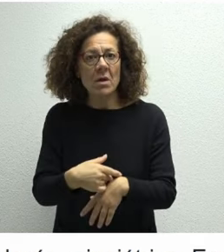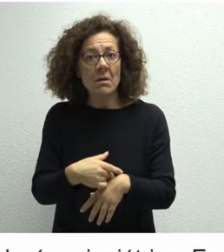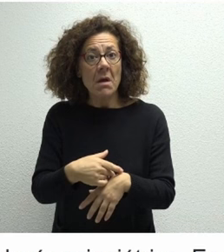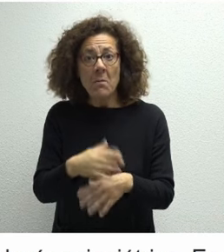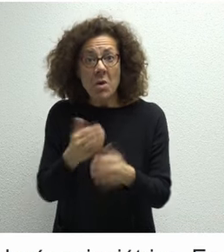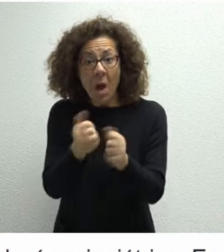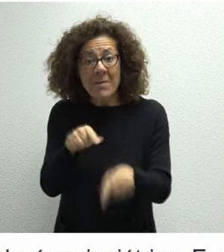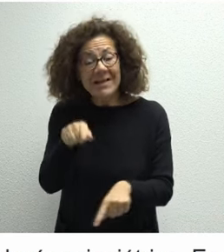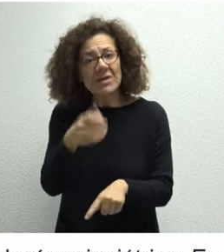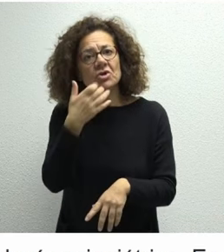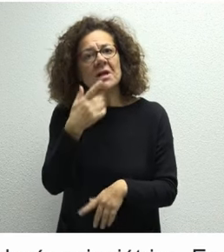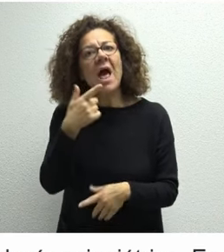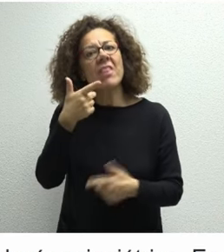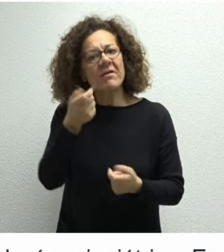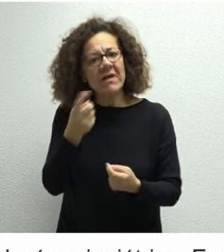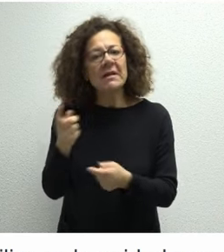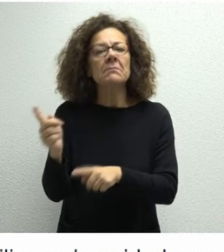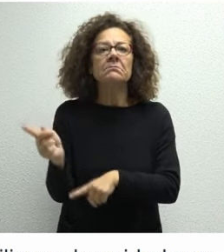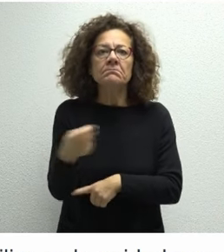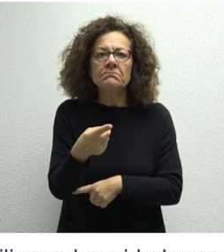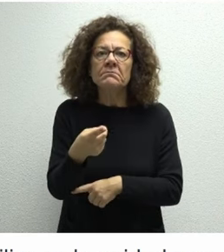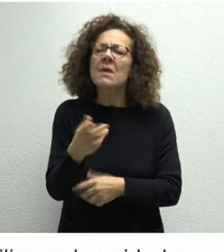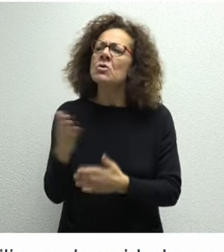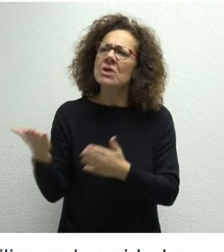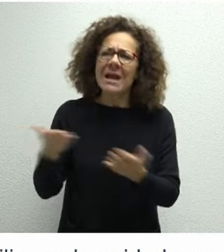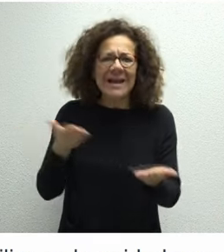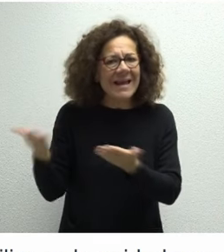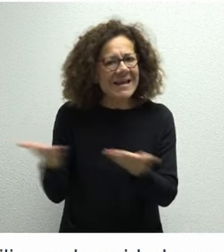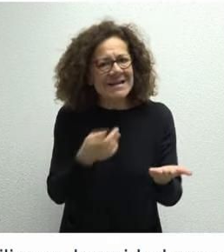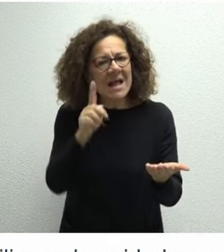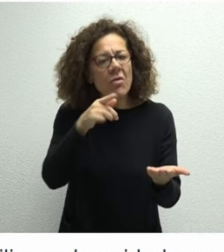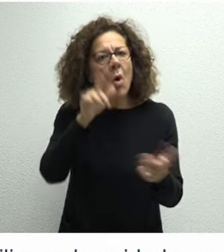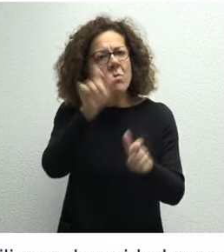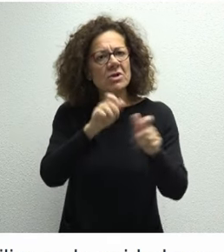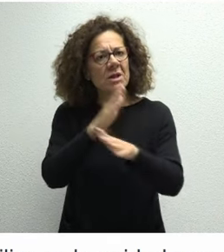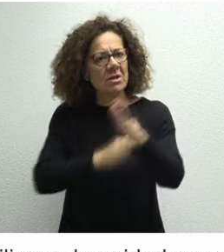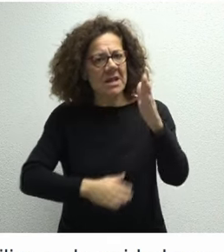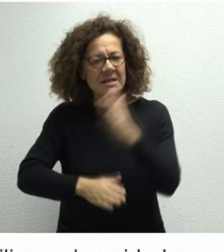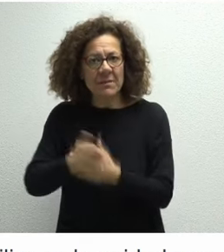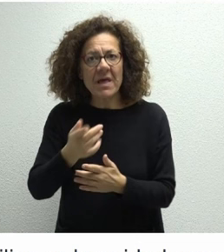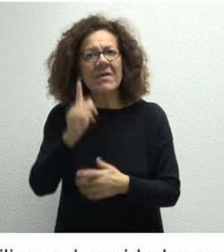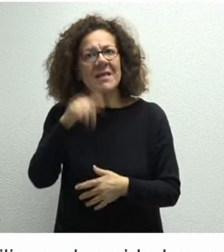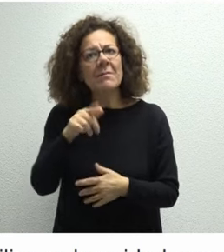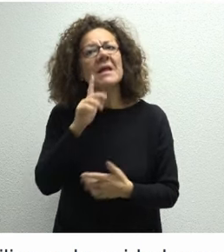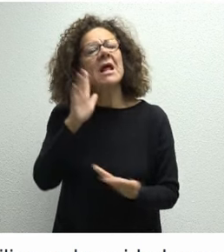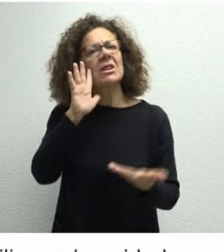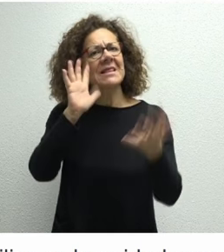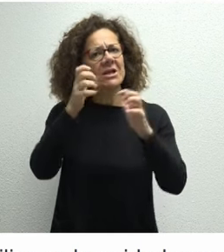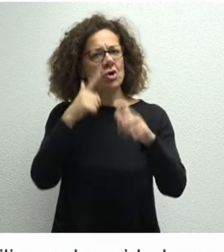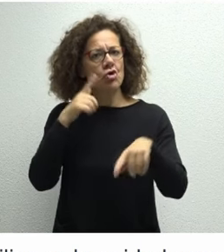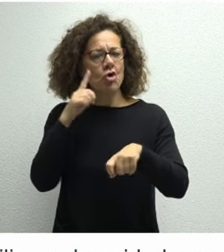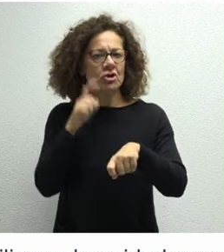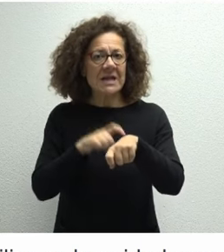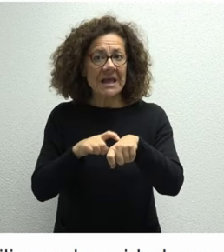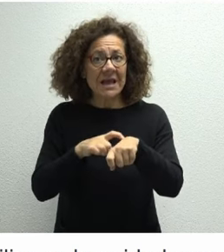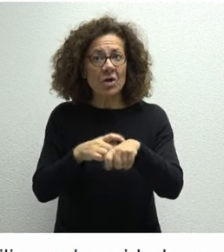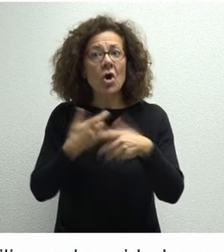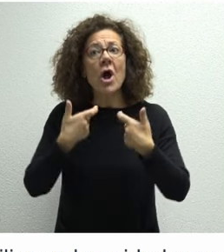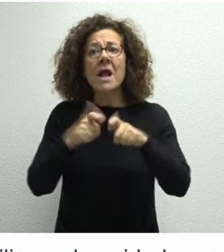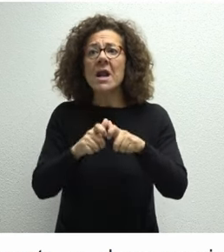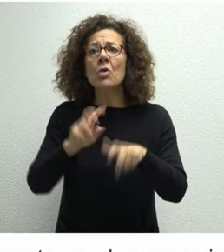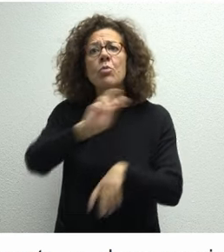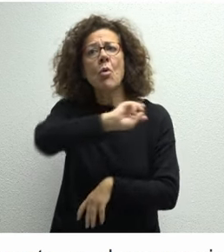Si hemos tenido que ingresar hemos ingresado a un paciente un paciente con discapacidad y trastorno psiquiátrico en el grupo que tenemos